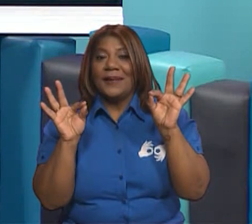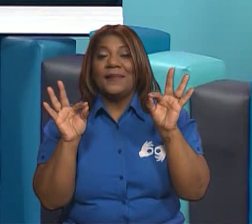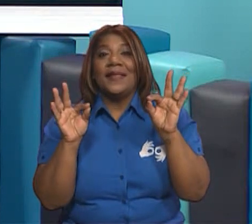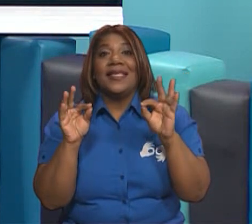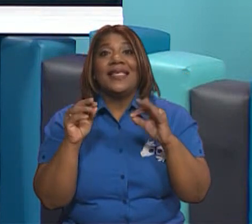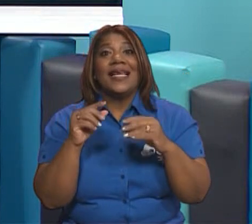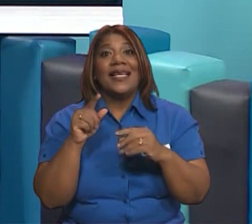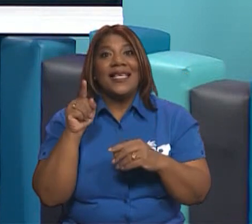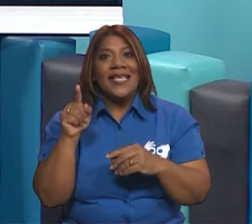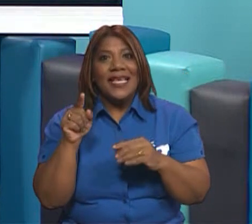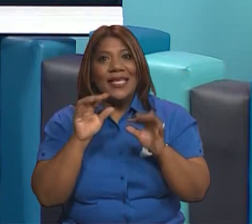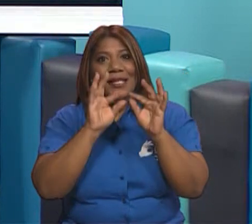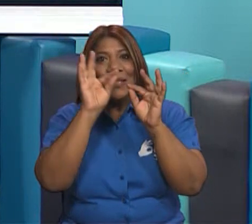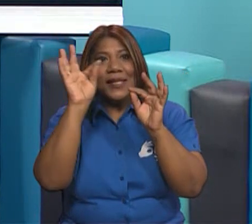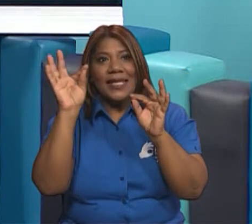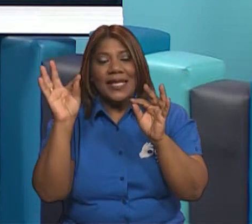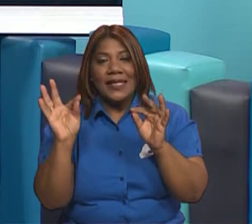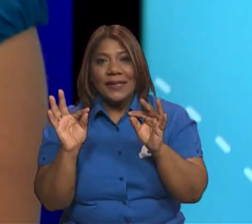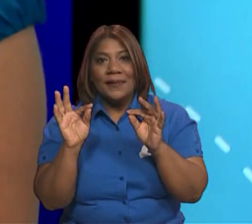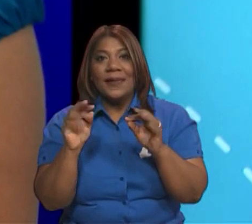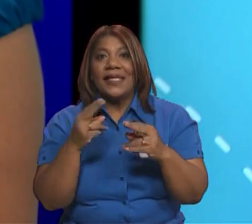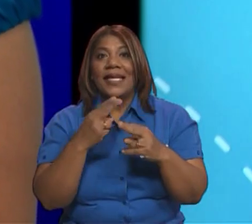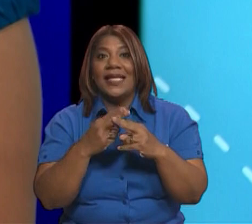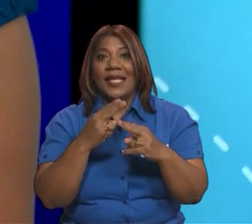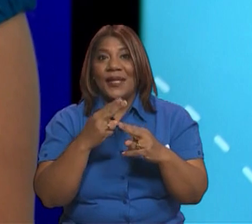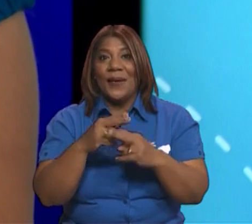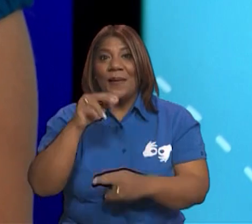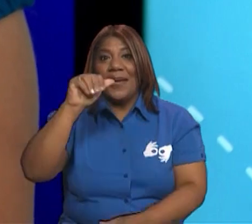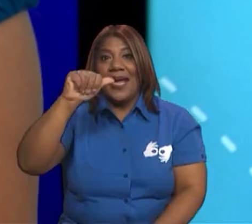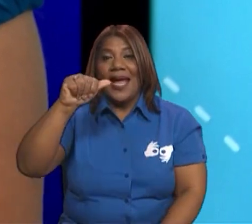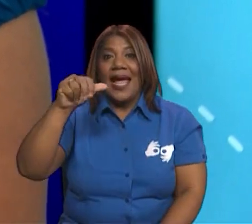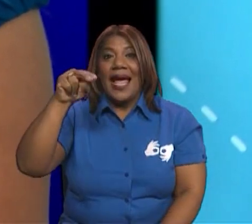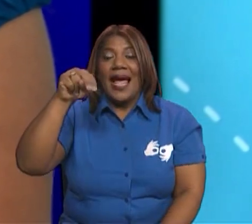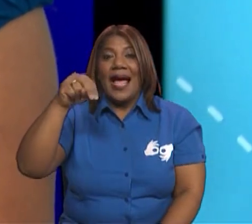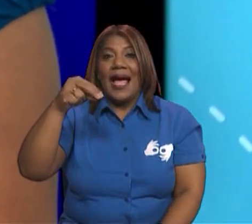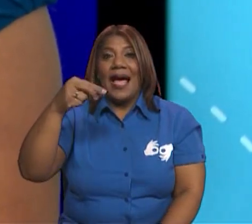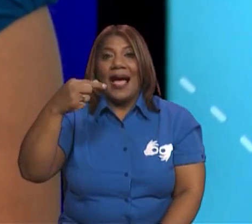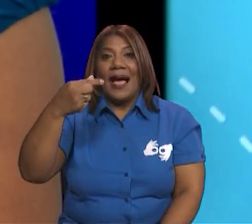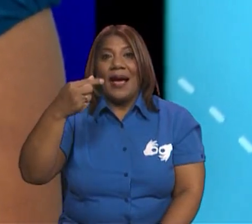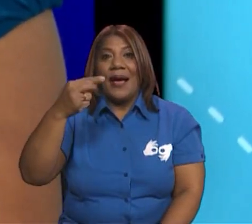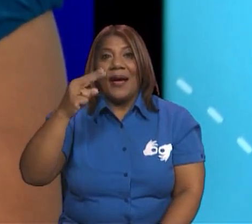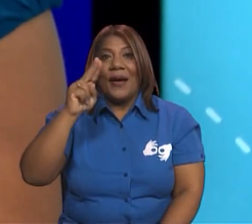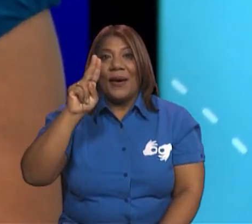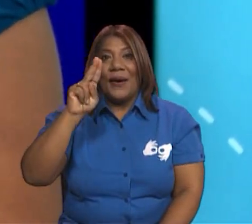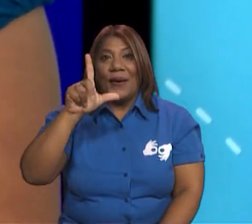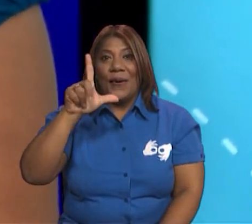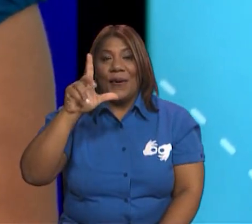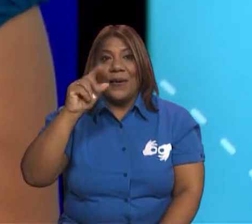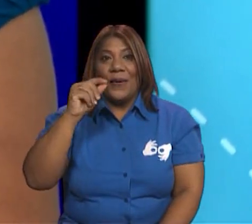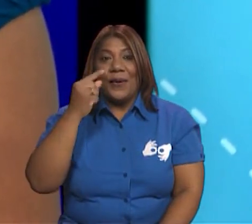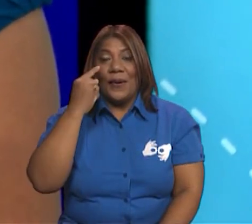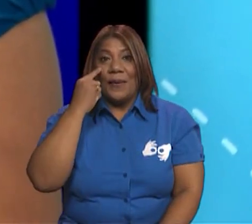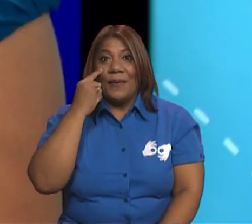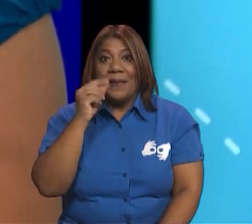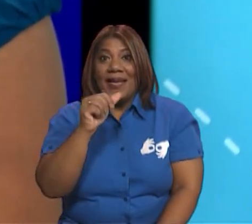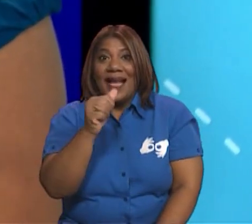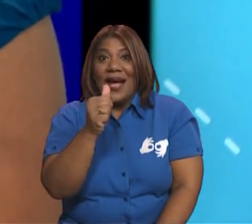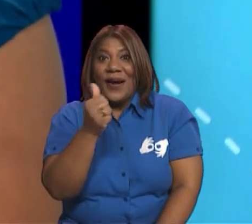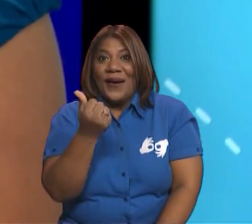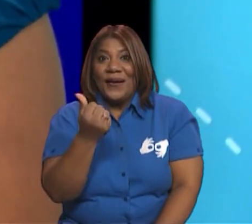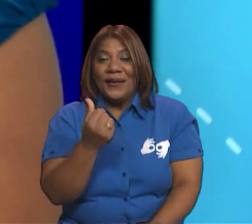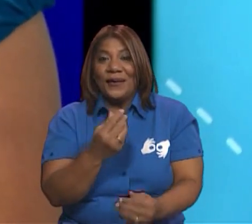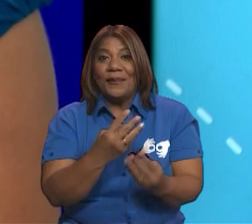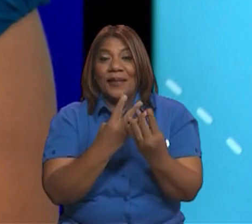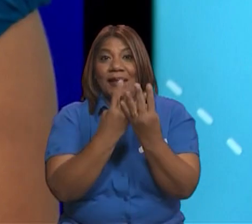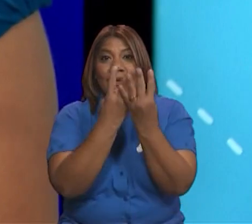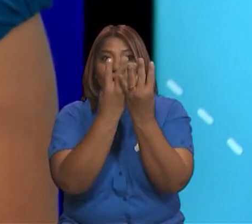ángulos. Y si lo abro totalmente, estaría formando otro ángulo como el que vamos a ver